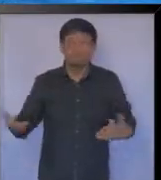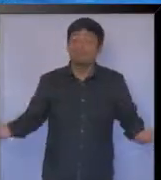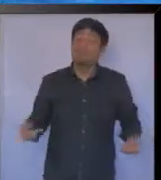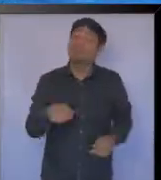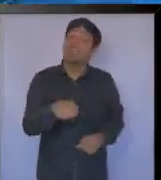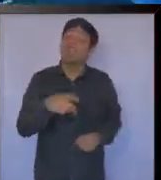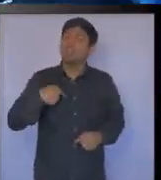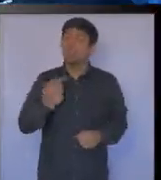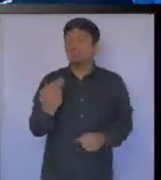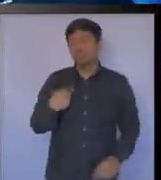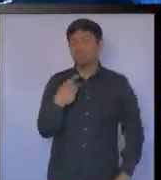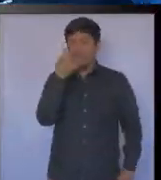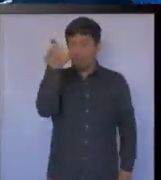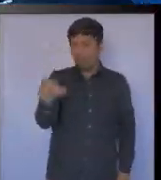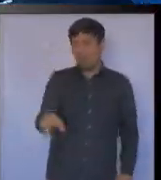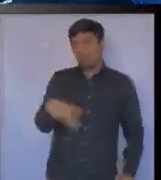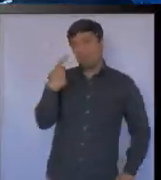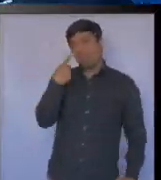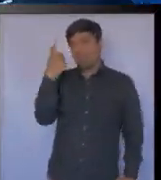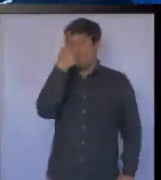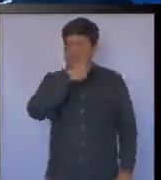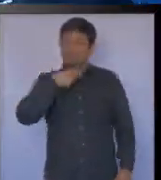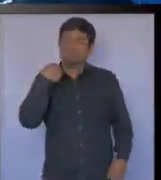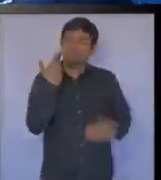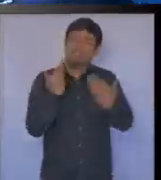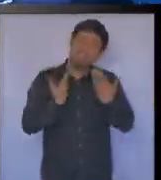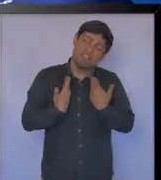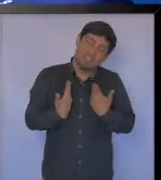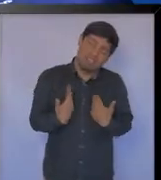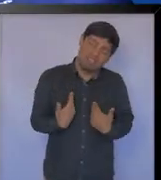Las huellas en su rostro por el agua salada,